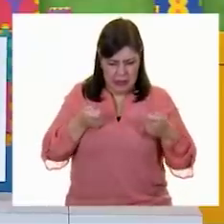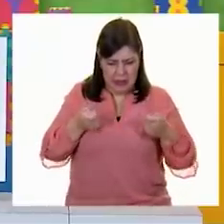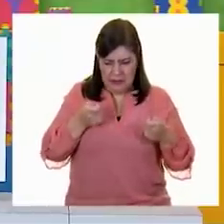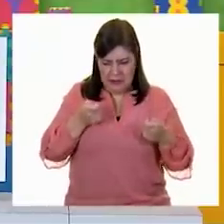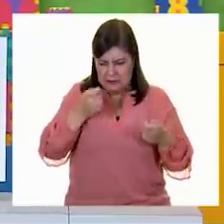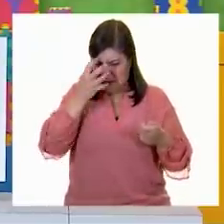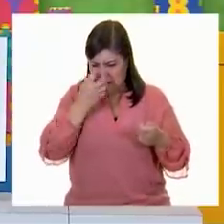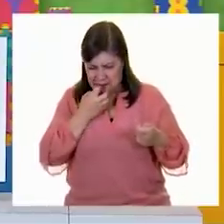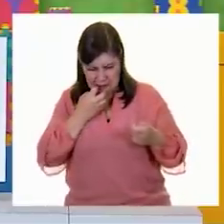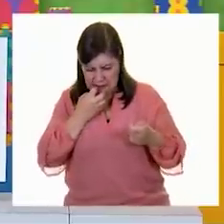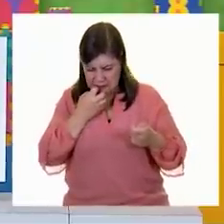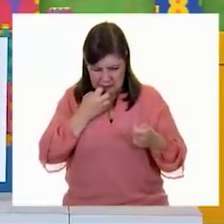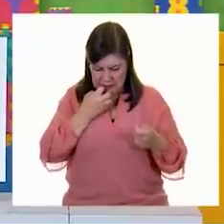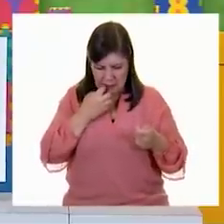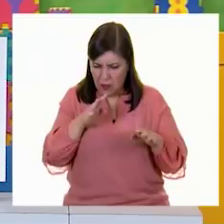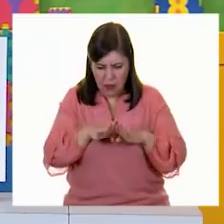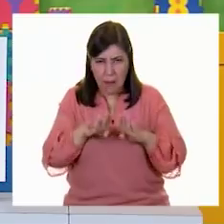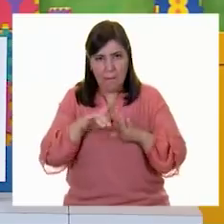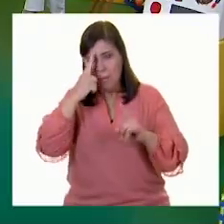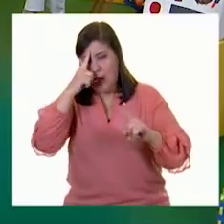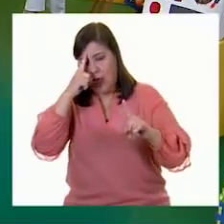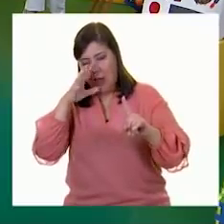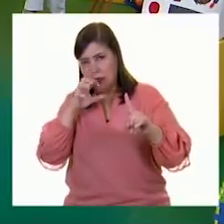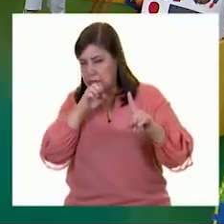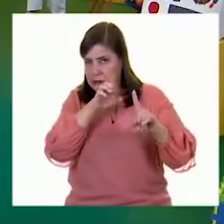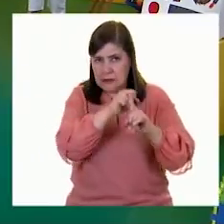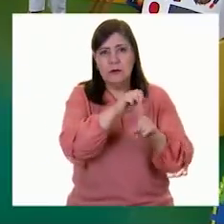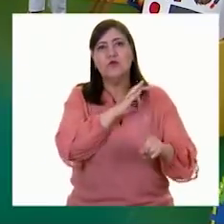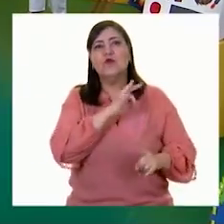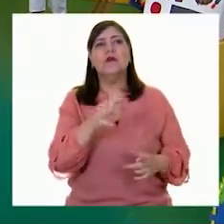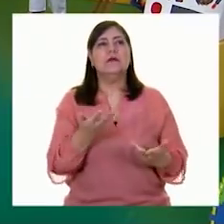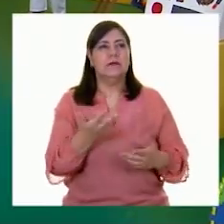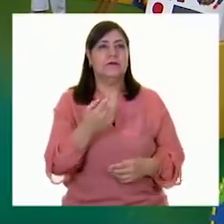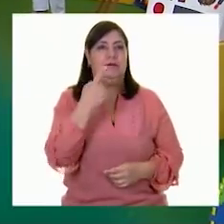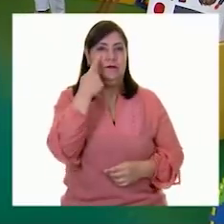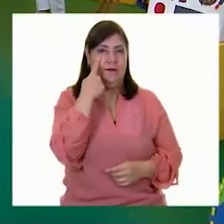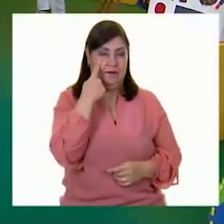lograr mis objetivos. Bueno,